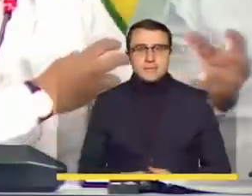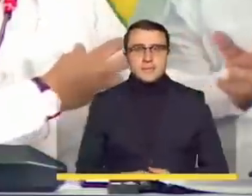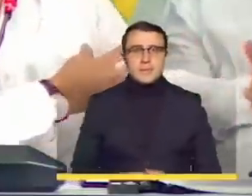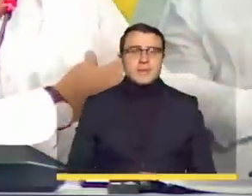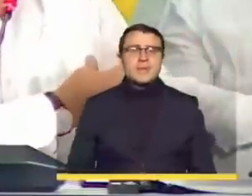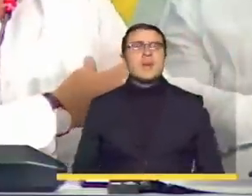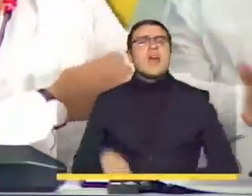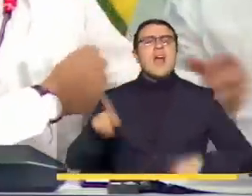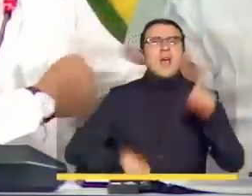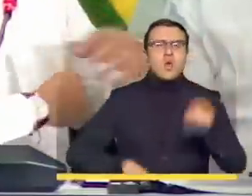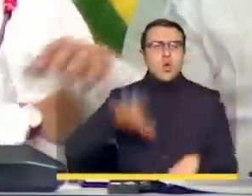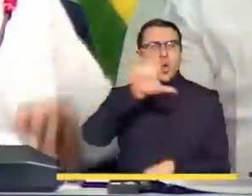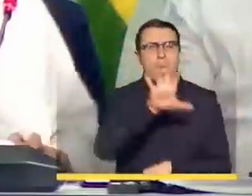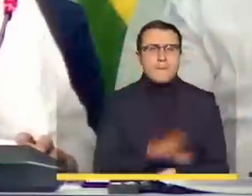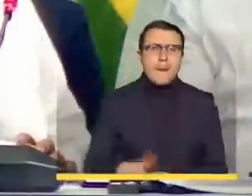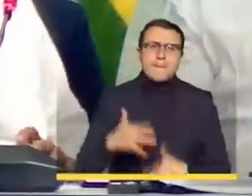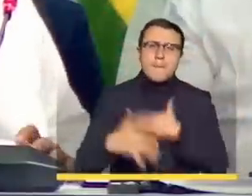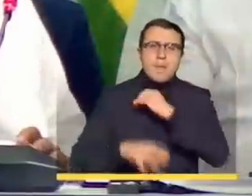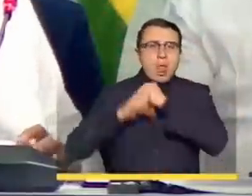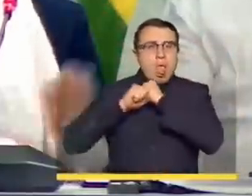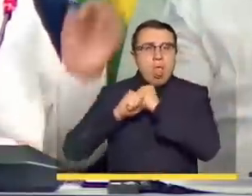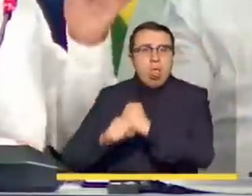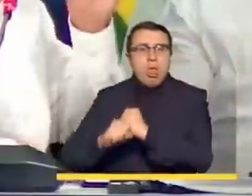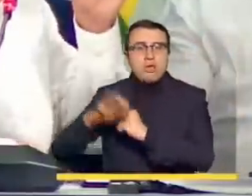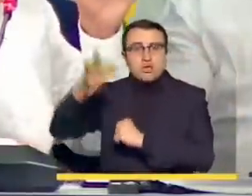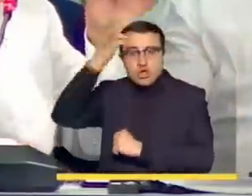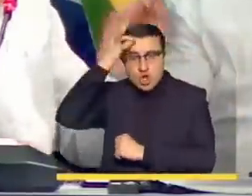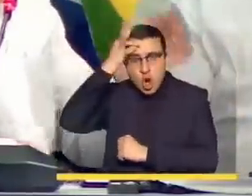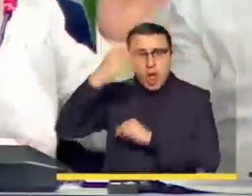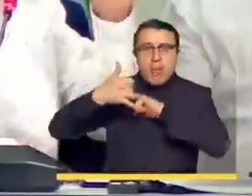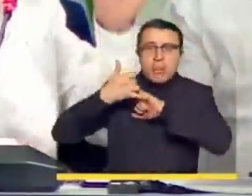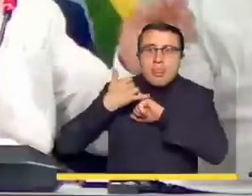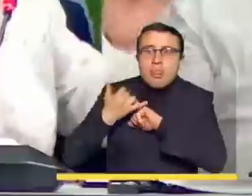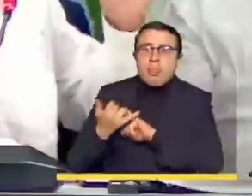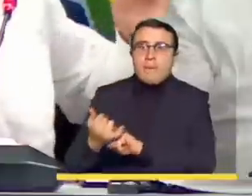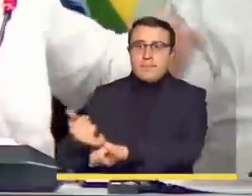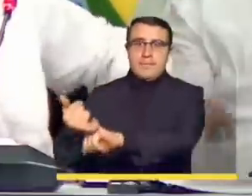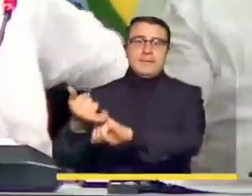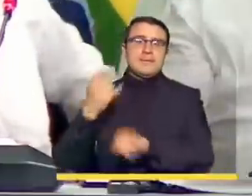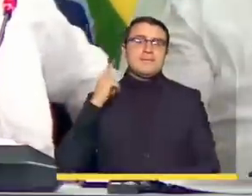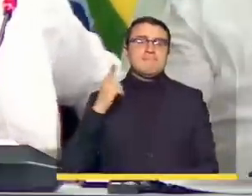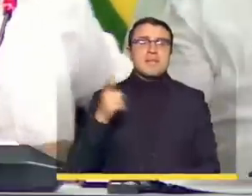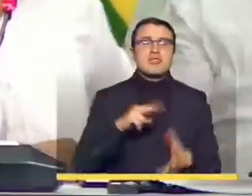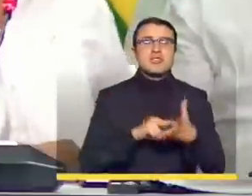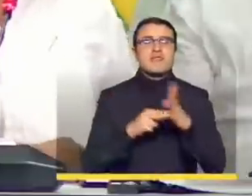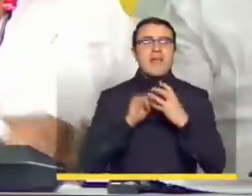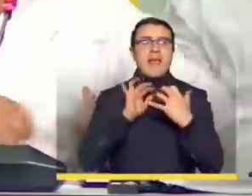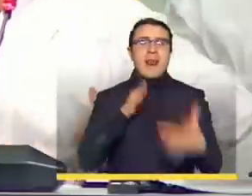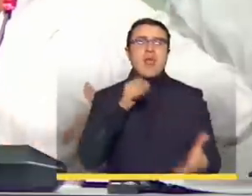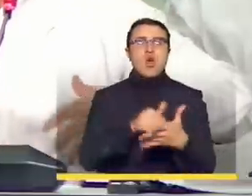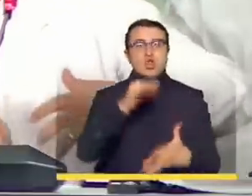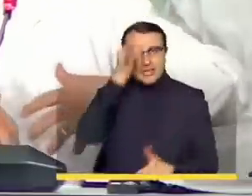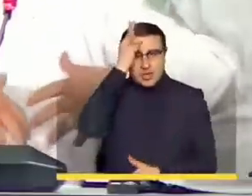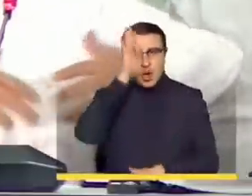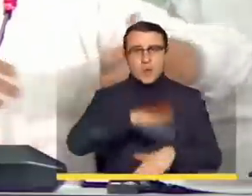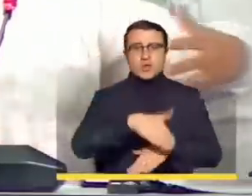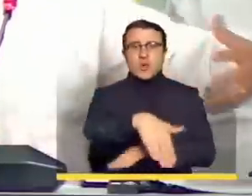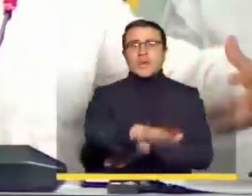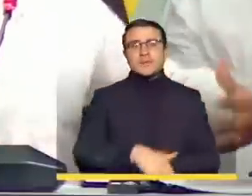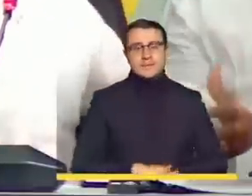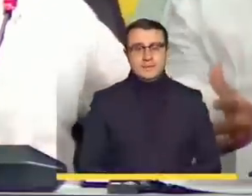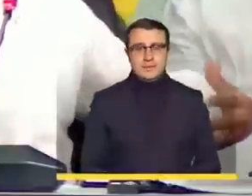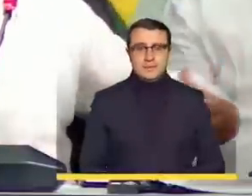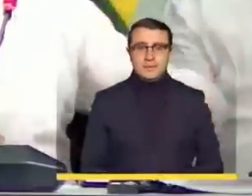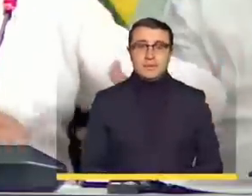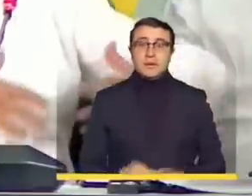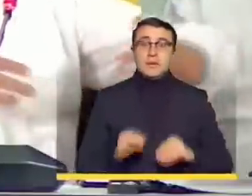Estados que se van volviendo narcoestados. Ese es el producto de la guerra contra las drogas. Claro,